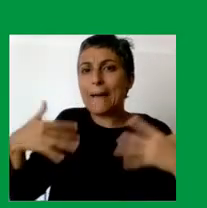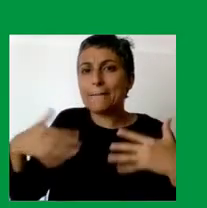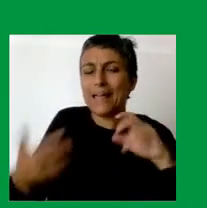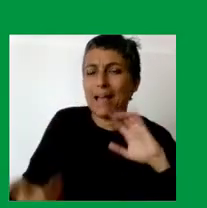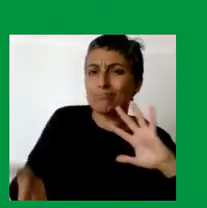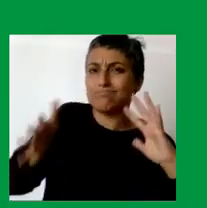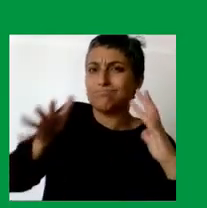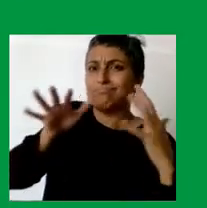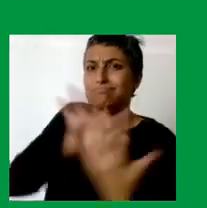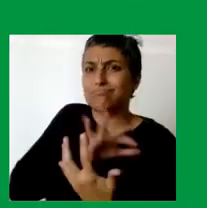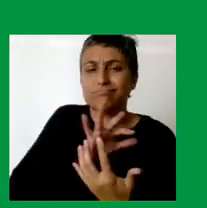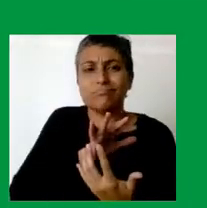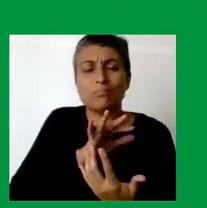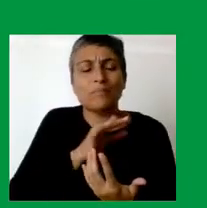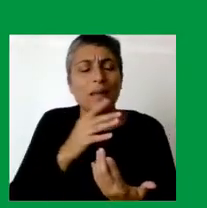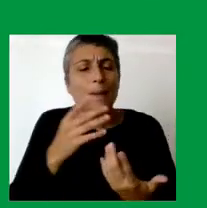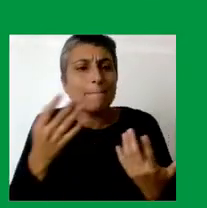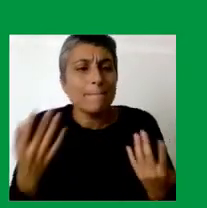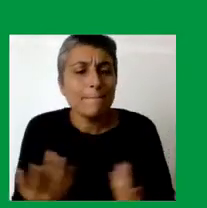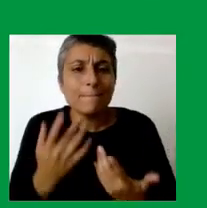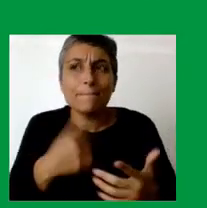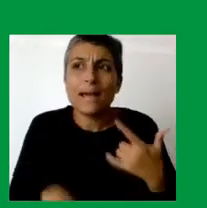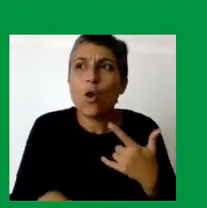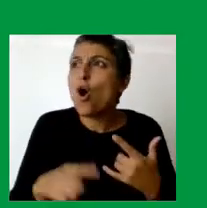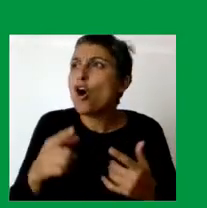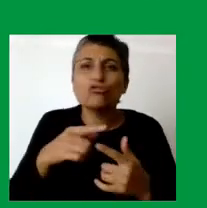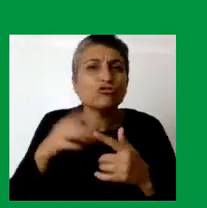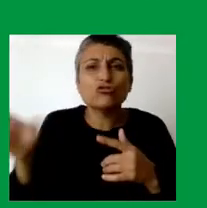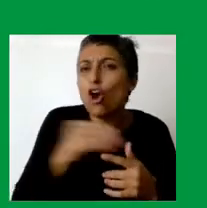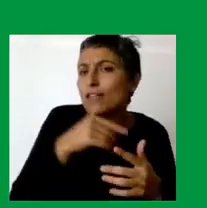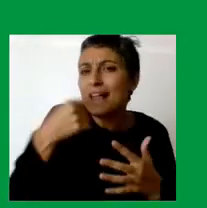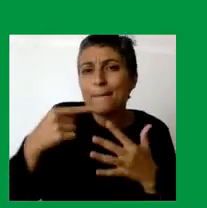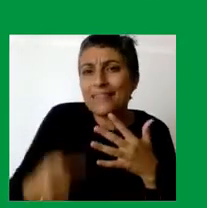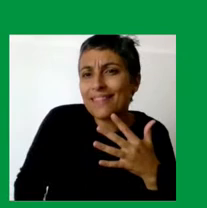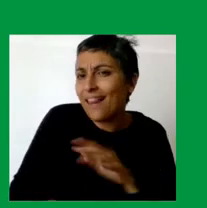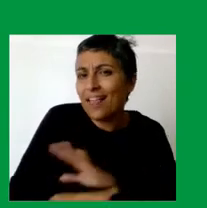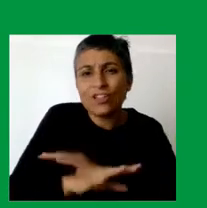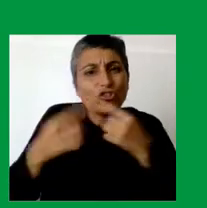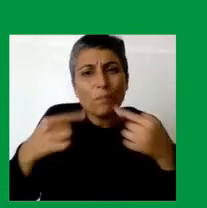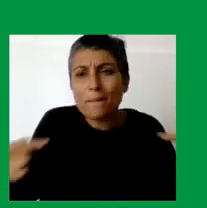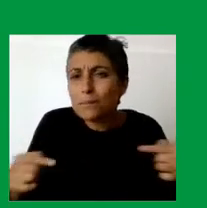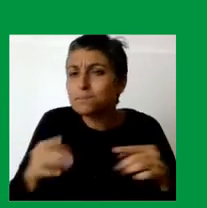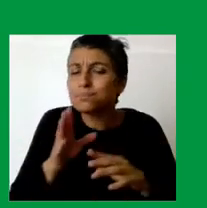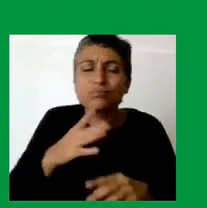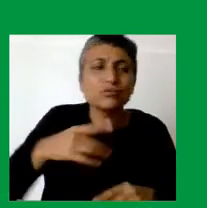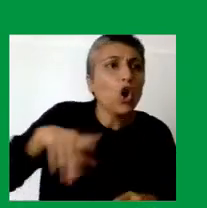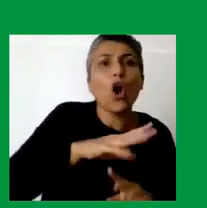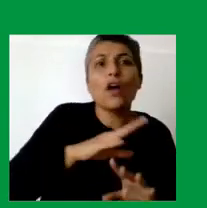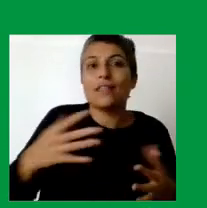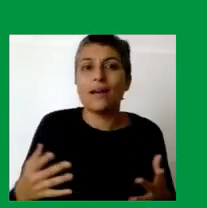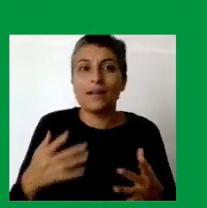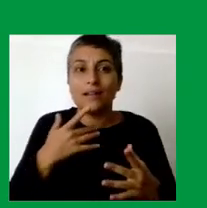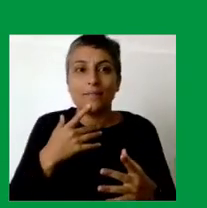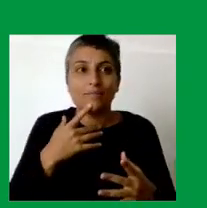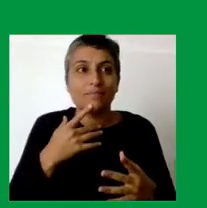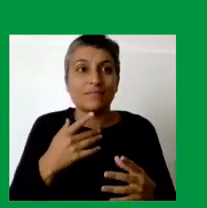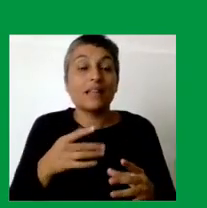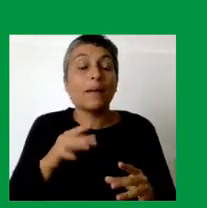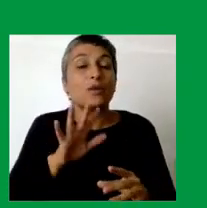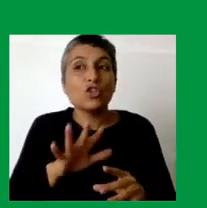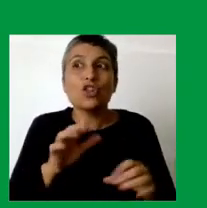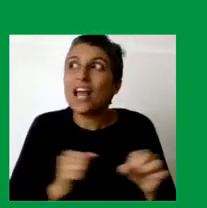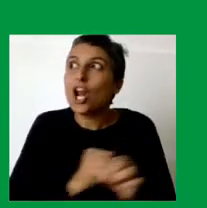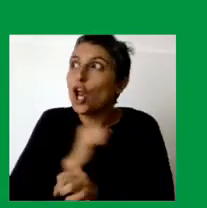un tema que está atravesado por todas las disciplinas, en esto que digo que las narrativas son todoterreno, tecnología es todoterreno,